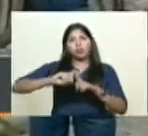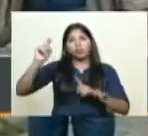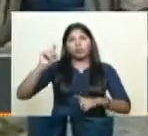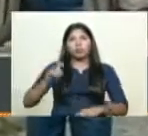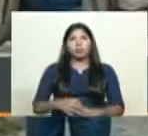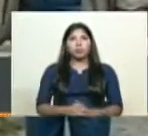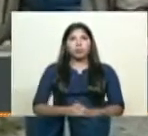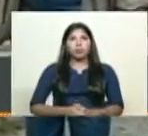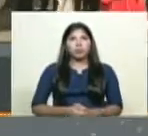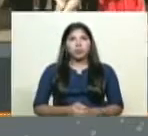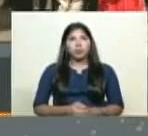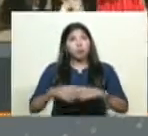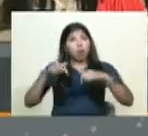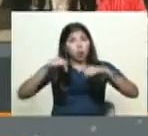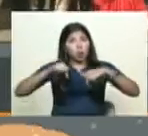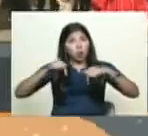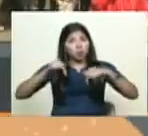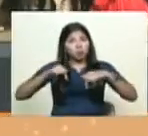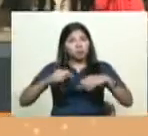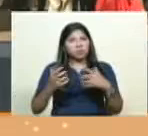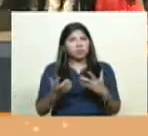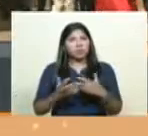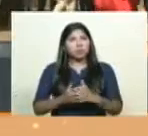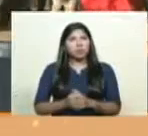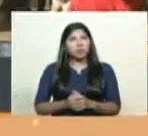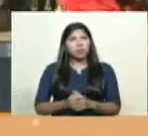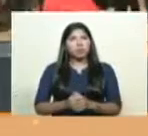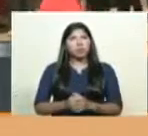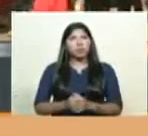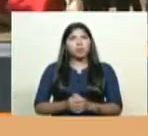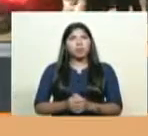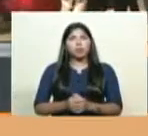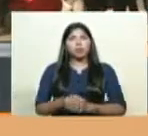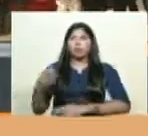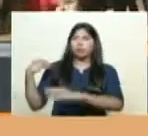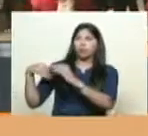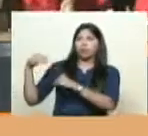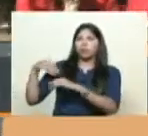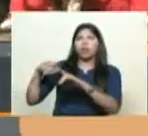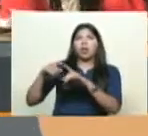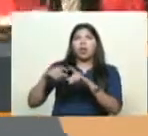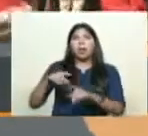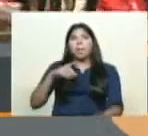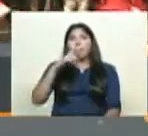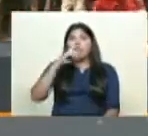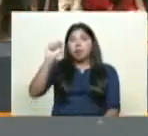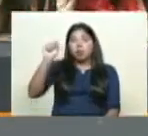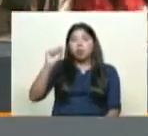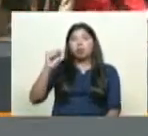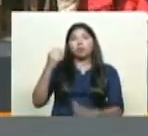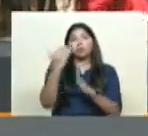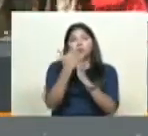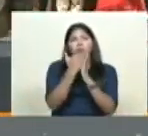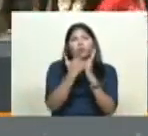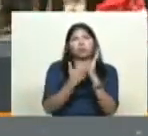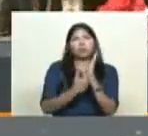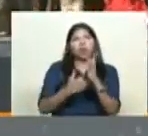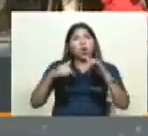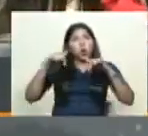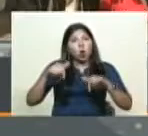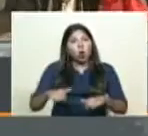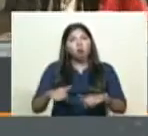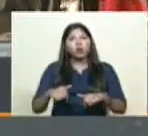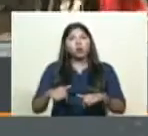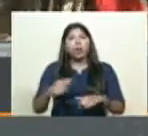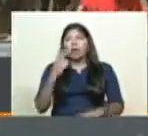día de hoy queremos seguir los lineamientos de nuestro presidente Nicolás Maduro. Contamos hoy con